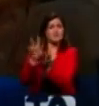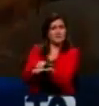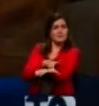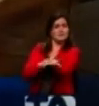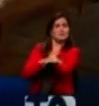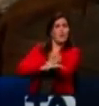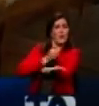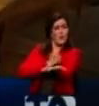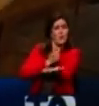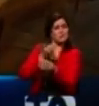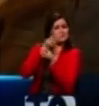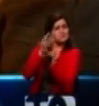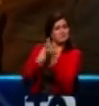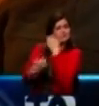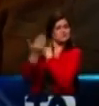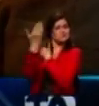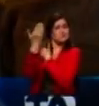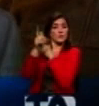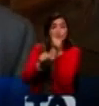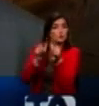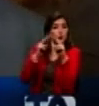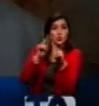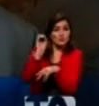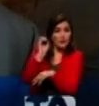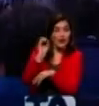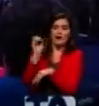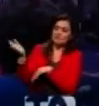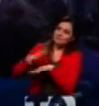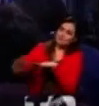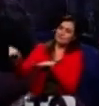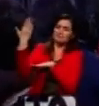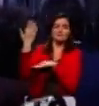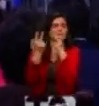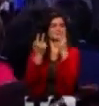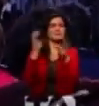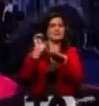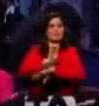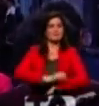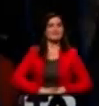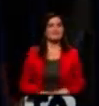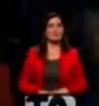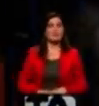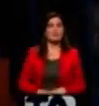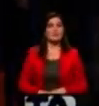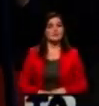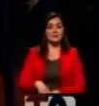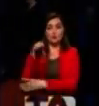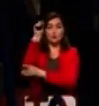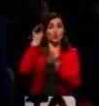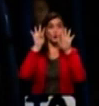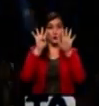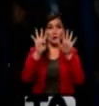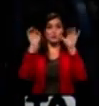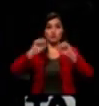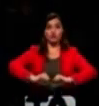de cuentos vivos. De manera que quienes no lo conocen, a visitar el Ecuador. Para visitar los 9 monumentos había una ruta